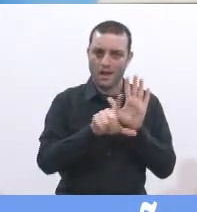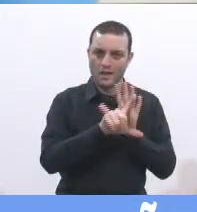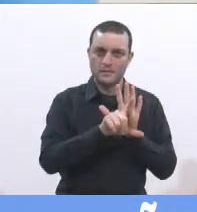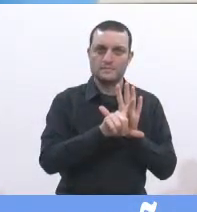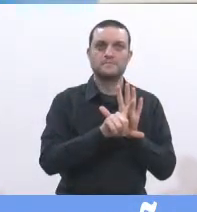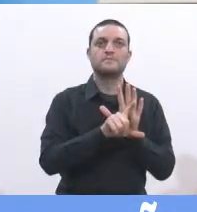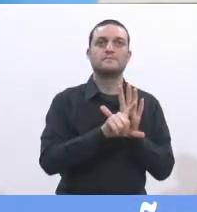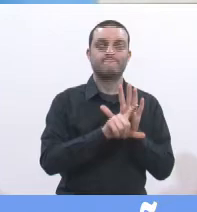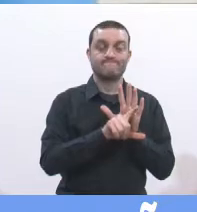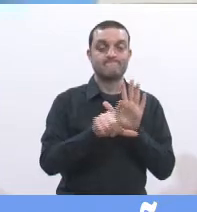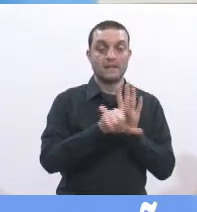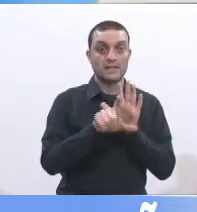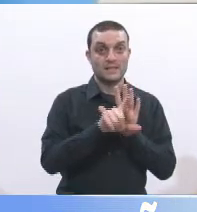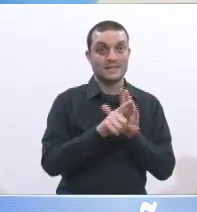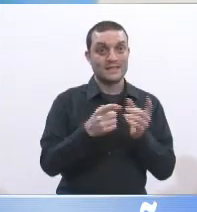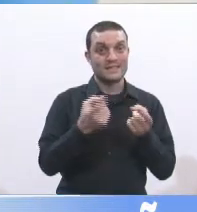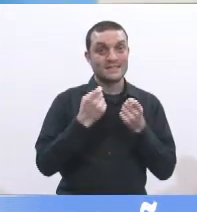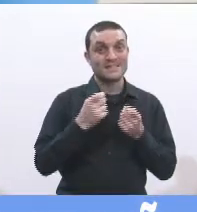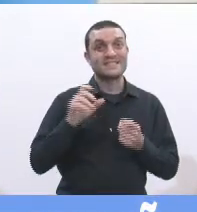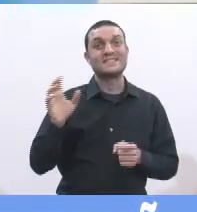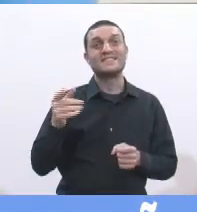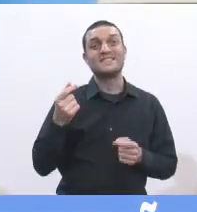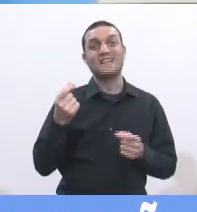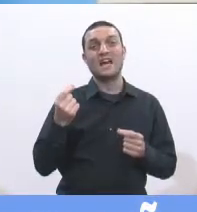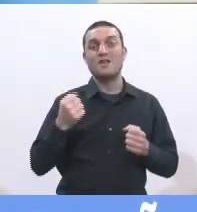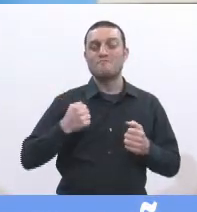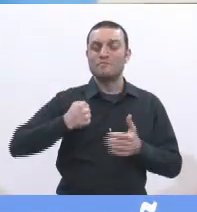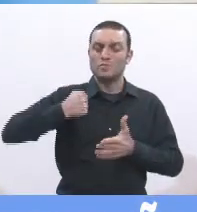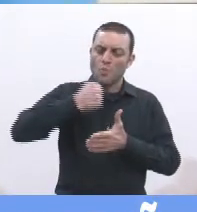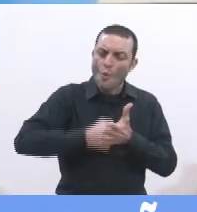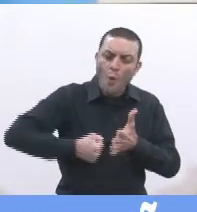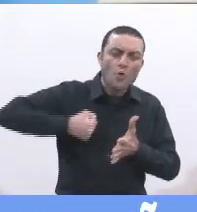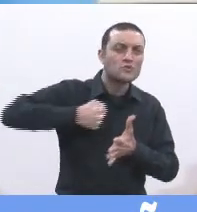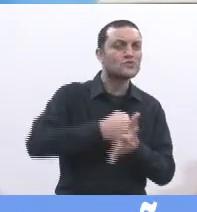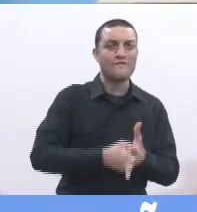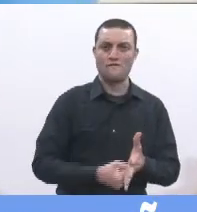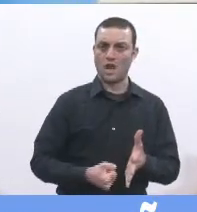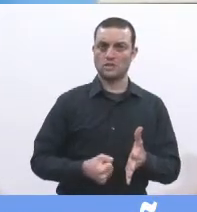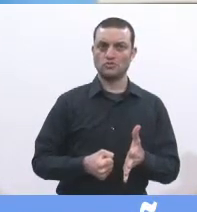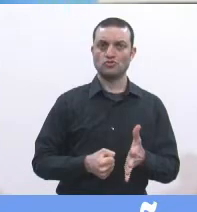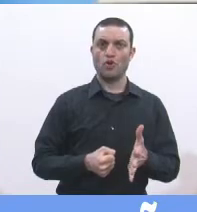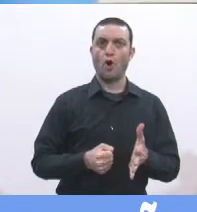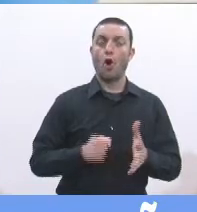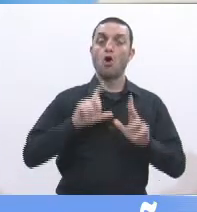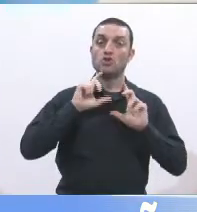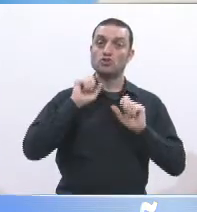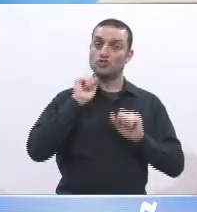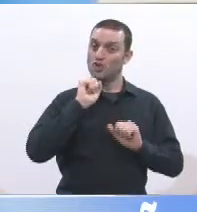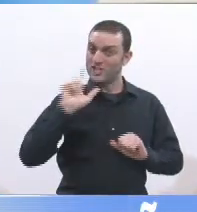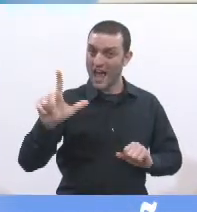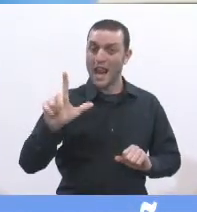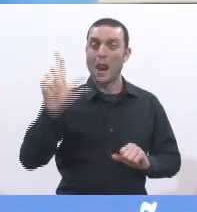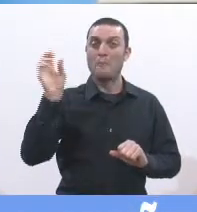esfuerzo económico, psicológico y social de todos los argentinos, que para la ciudad significa un